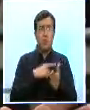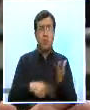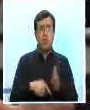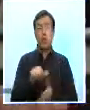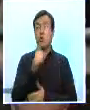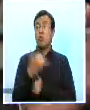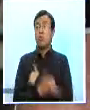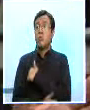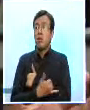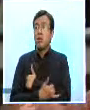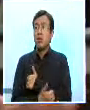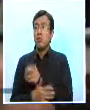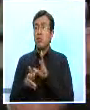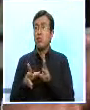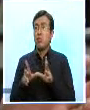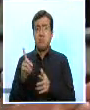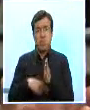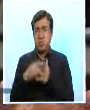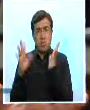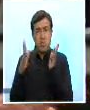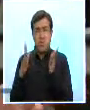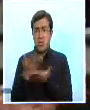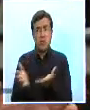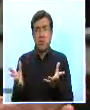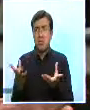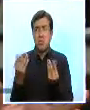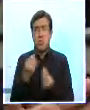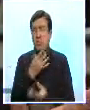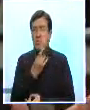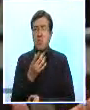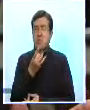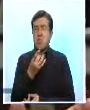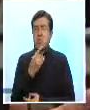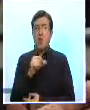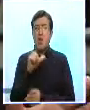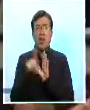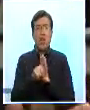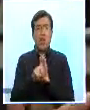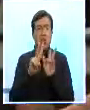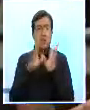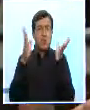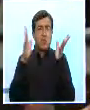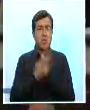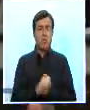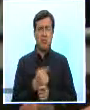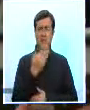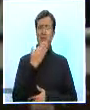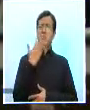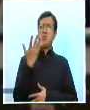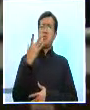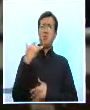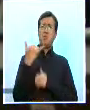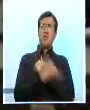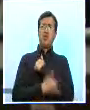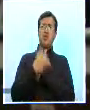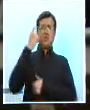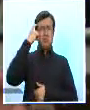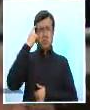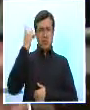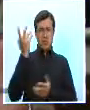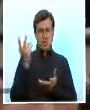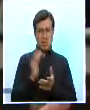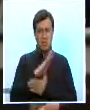es prohibido pero no solo hacen por eso no hay leyes porque en otros países piensa que esto no puede existir pues